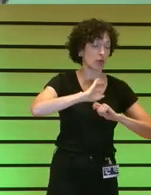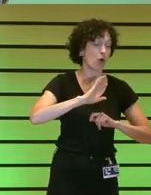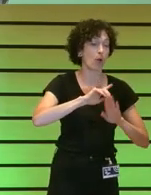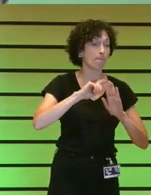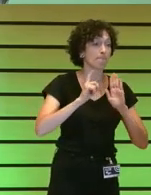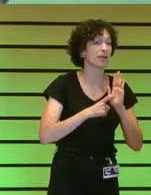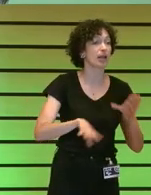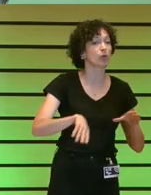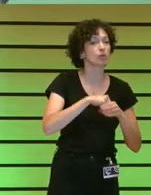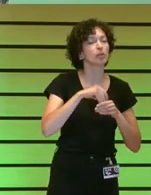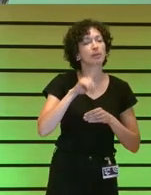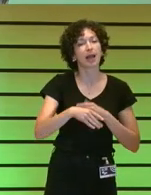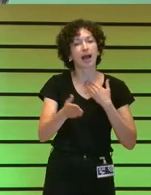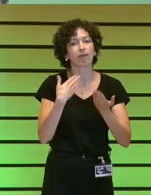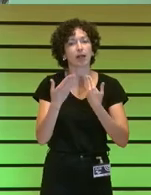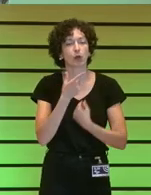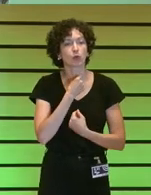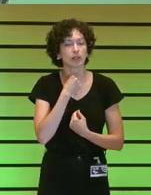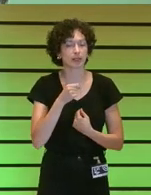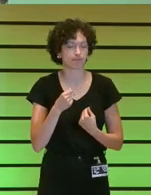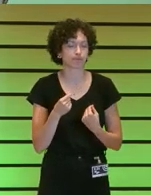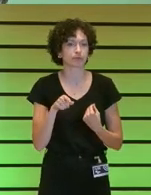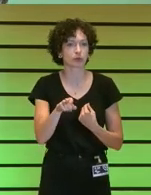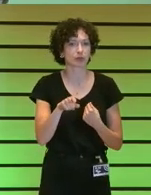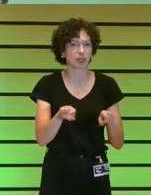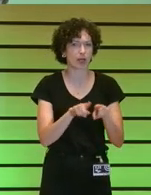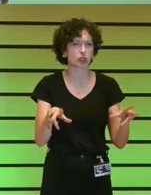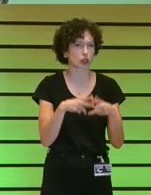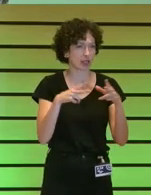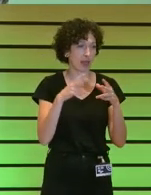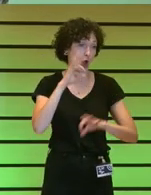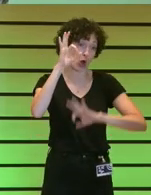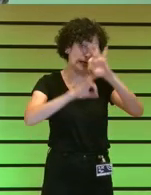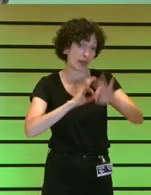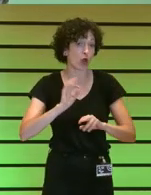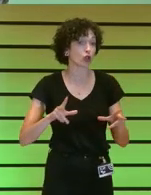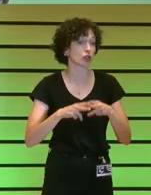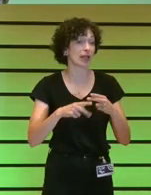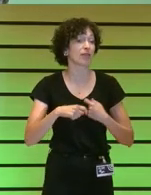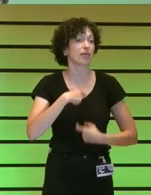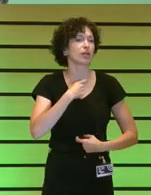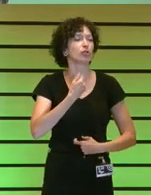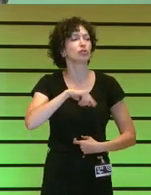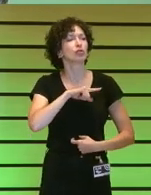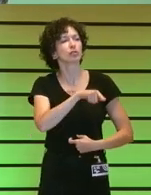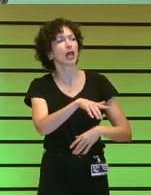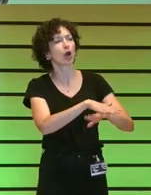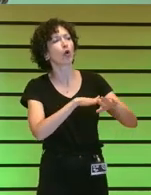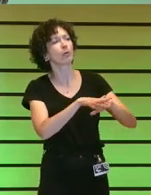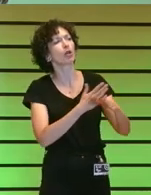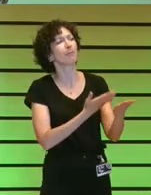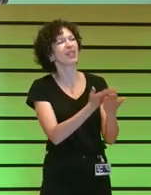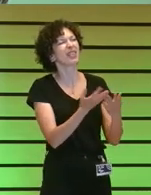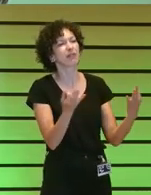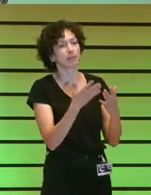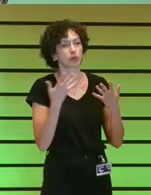charlar contigo sobre Qué cosas consideras como sociedad organizada sociedad civil que deberíamos pedir a las políticas públicas a nuestros gobiernos de turno que